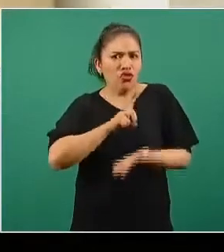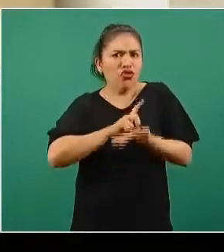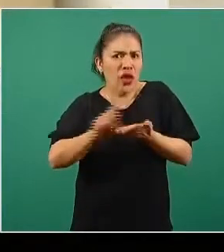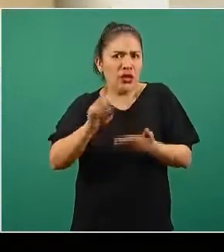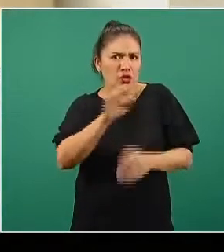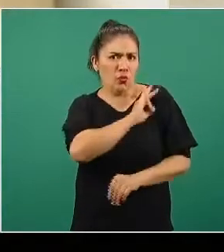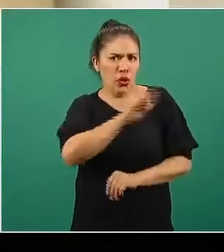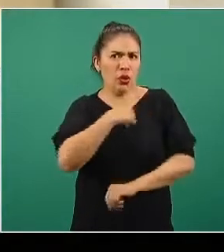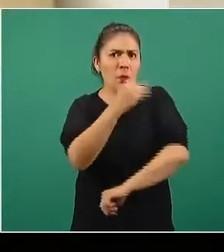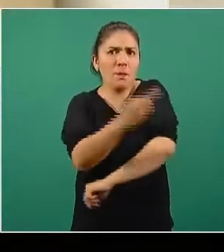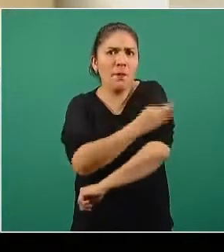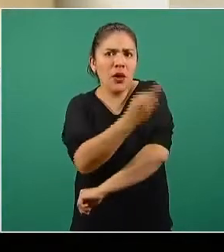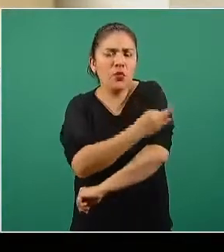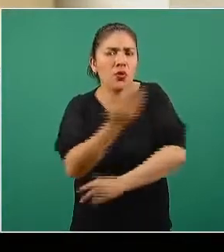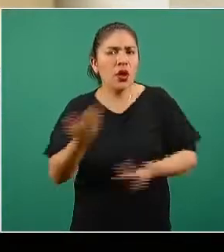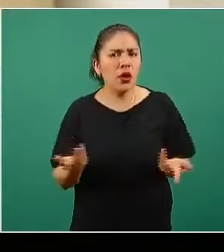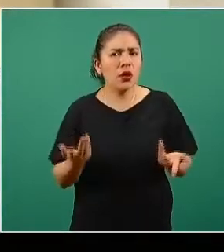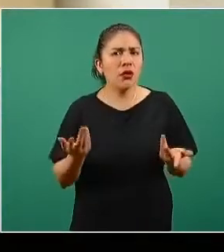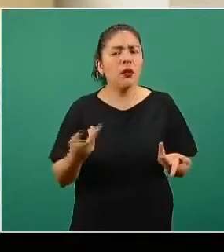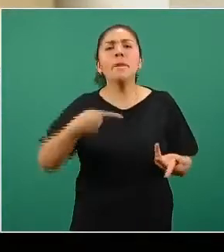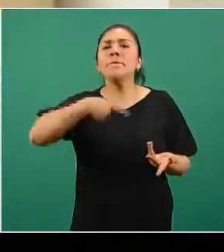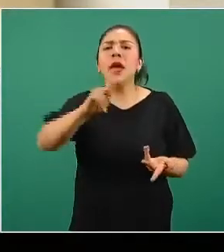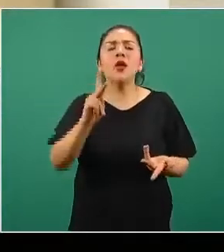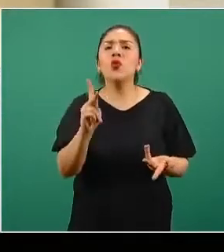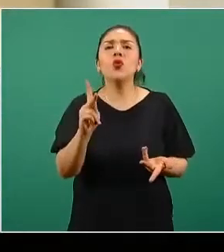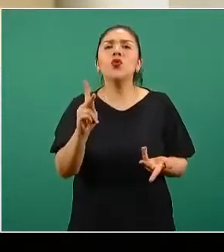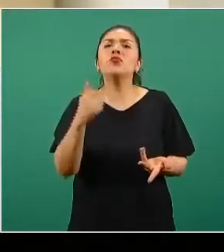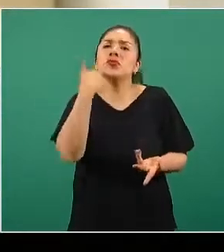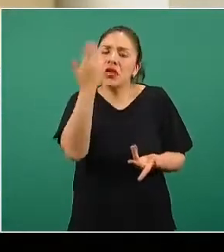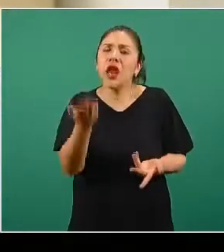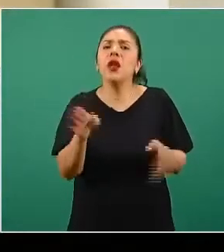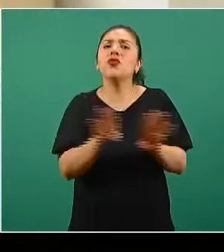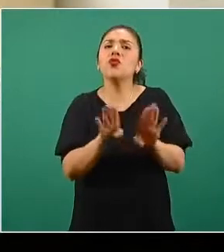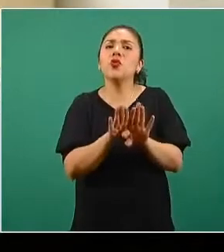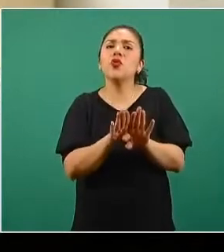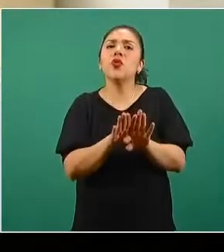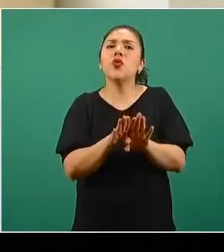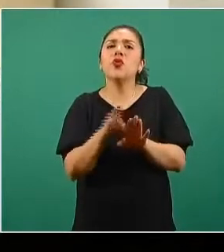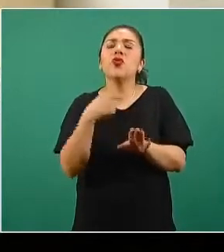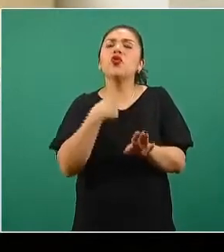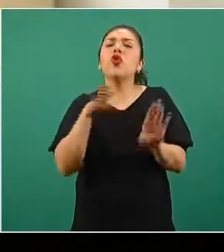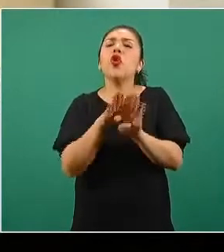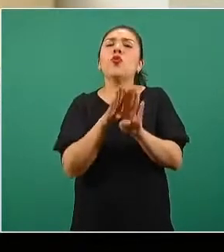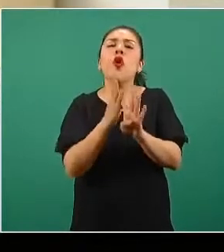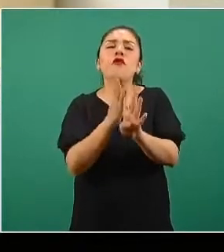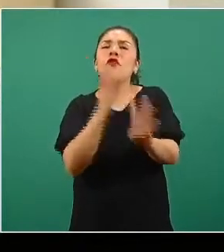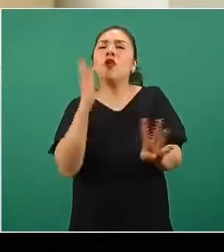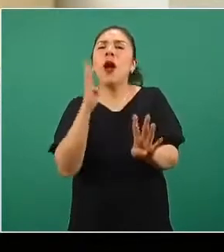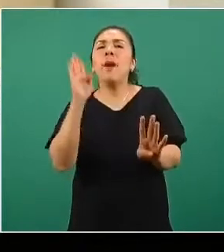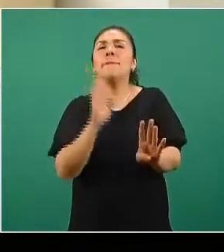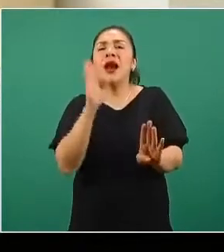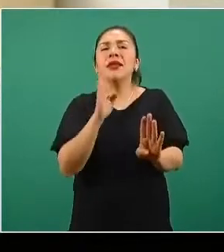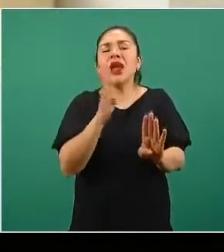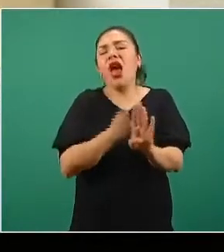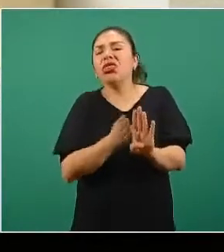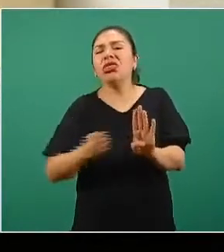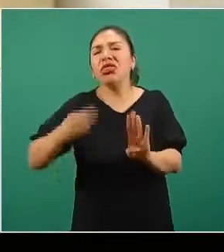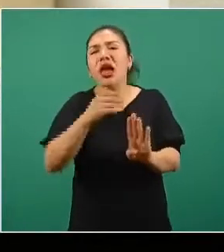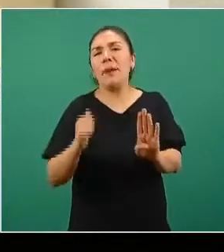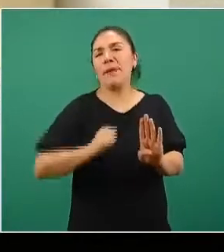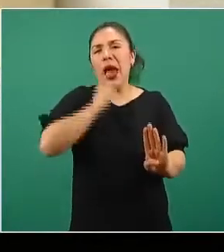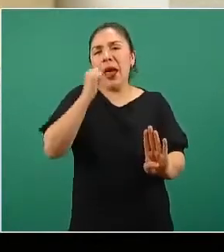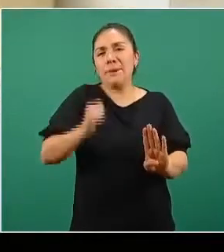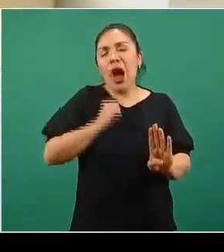a vacunarme, y que de alguna manera quieran brincarse la fila, ¿no? O en este caso sean adultos mayores que